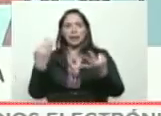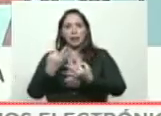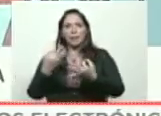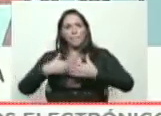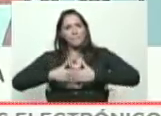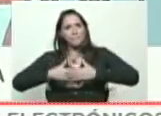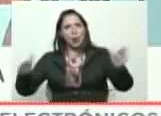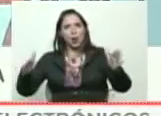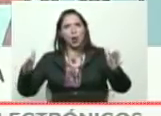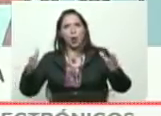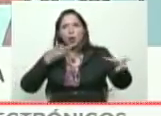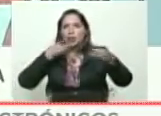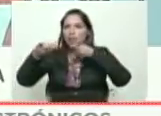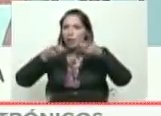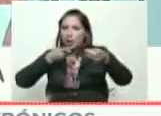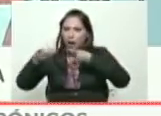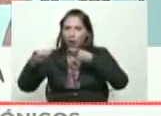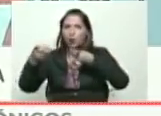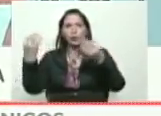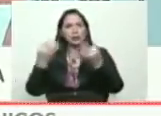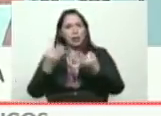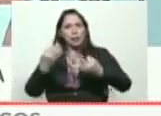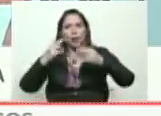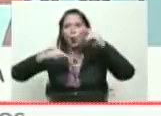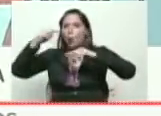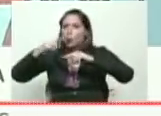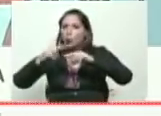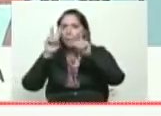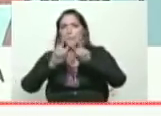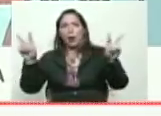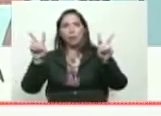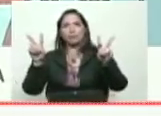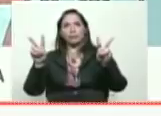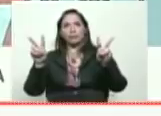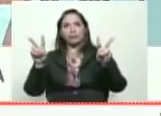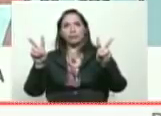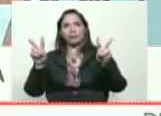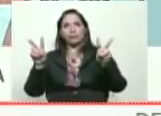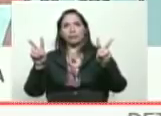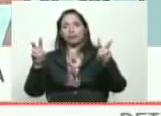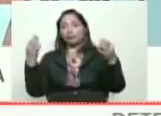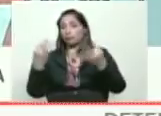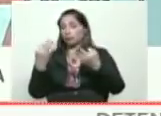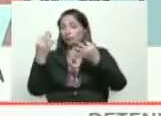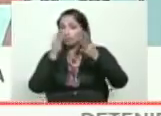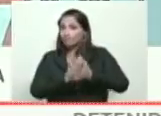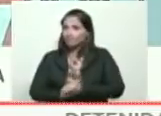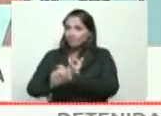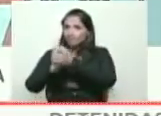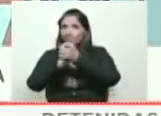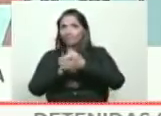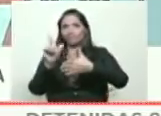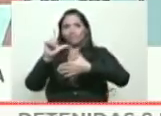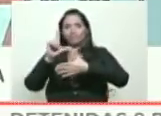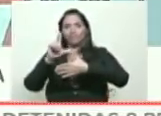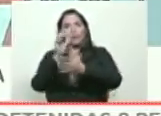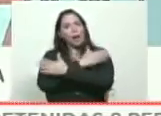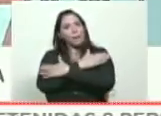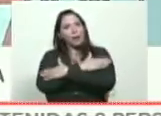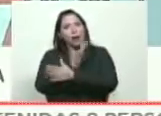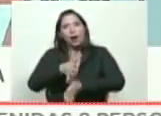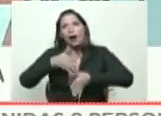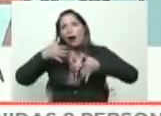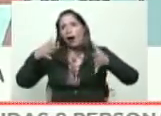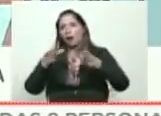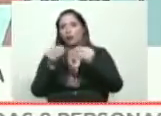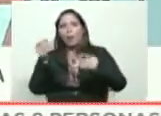abierta al diálogo, siempre va a ser constructora de la paz, siempre va a ser constructora de la unidad latinoamericana. Un abrazo inmenso a